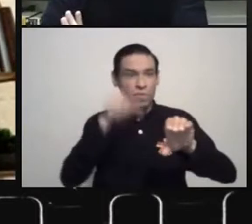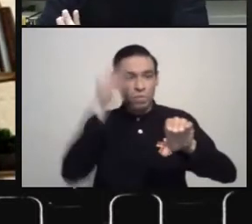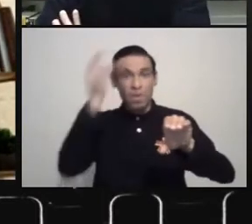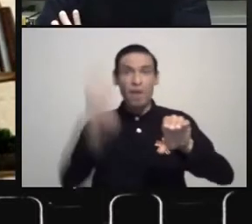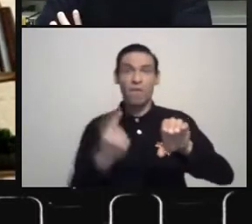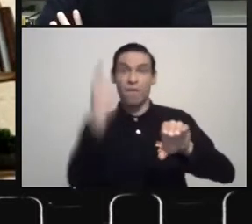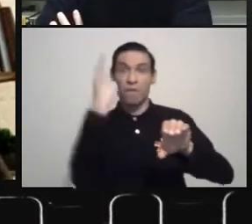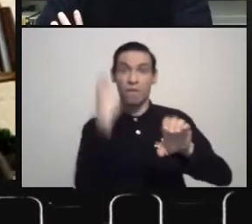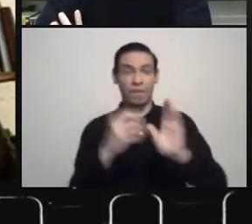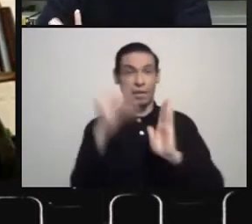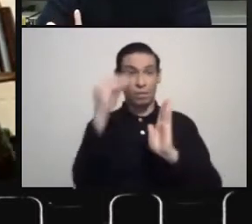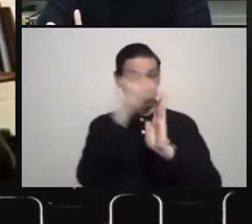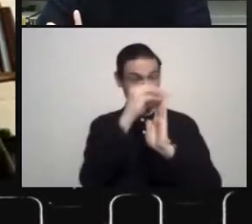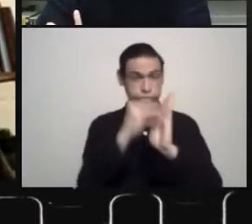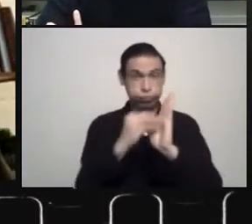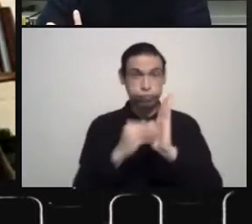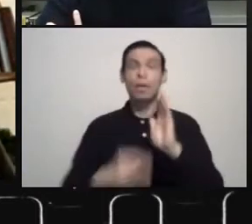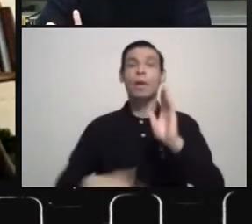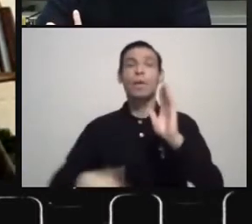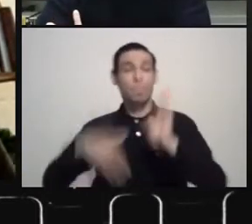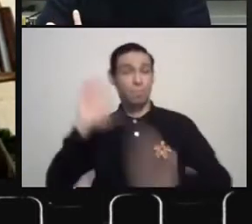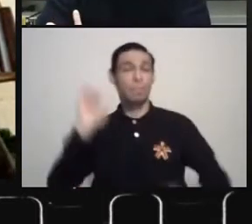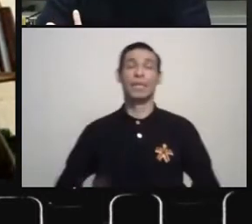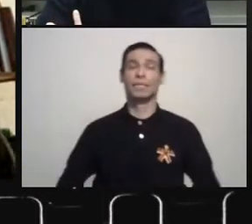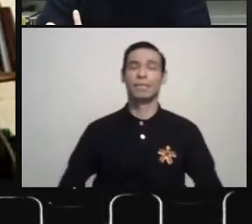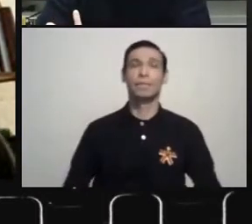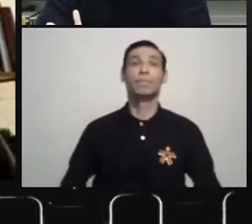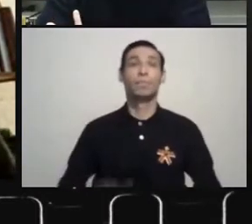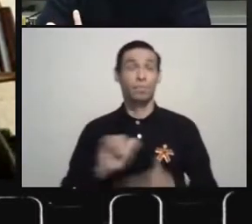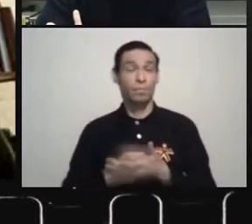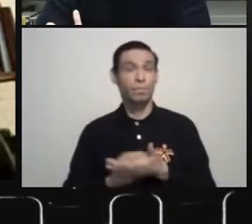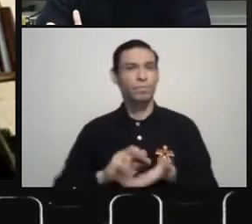Entonces, claro, Hoy se necesita. Entonces, hoy creo que es apostarle,